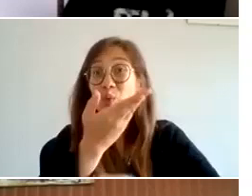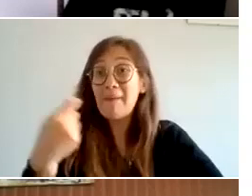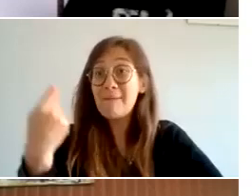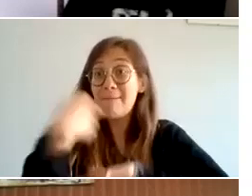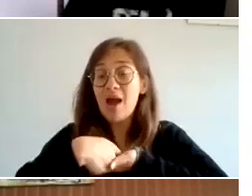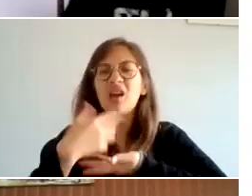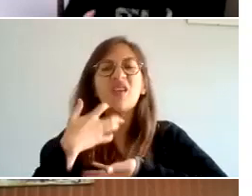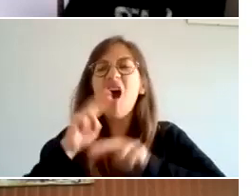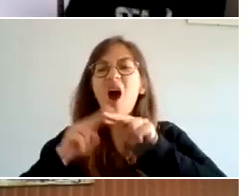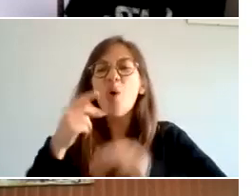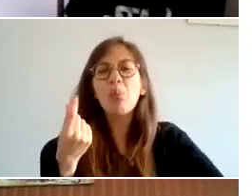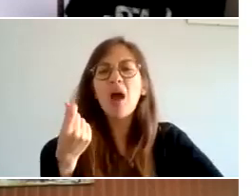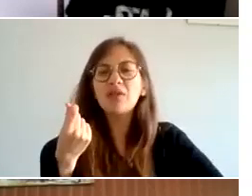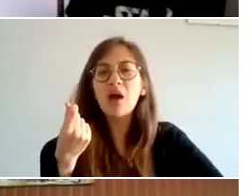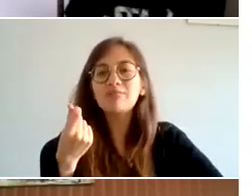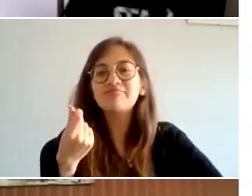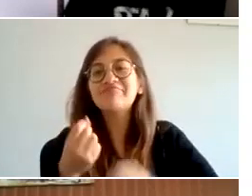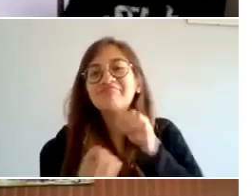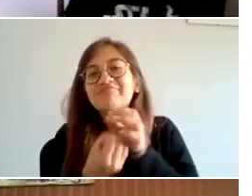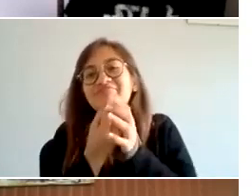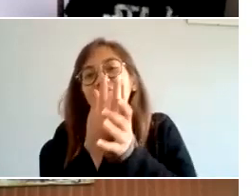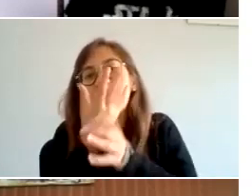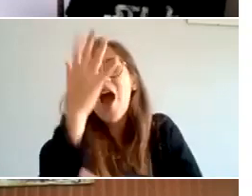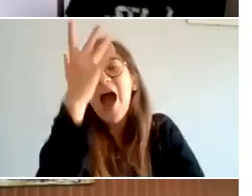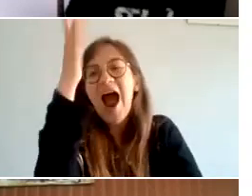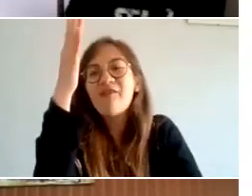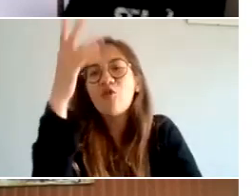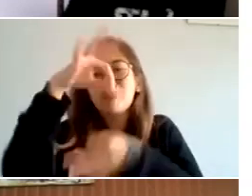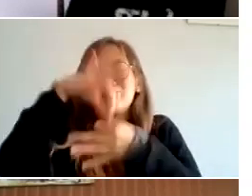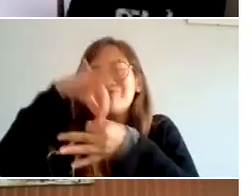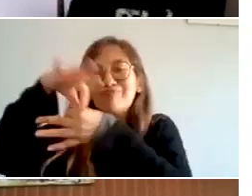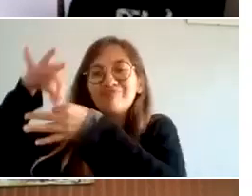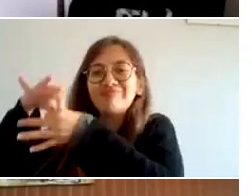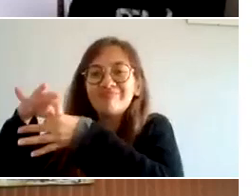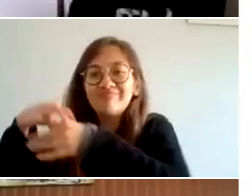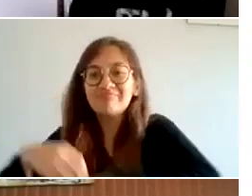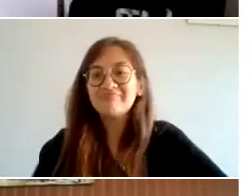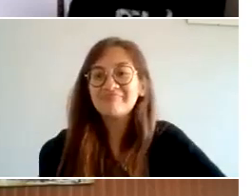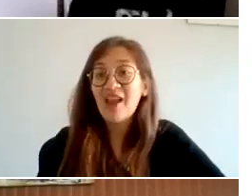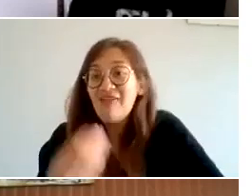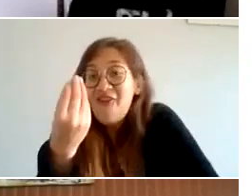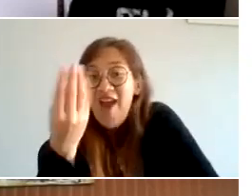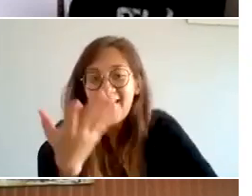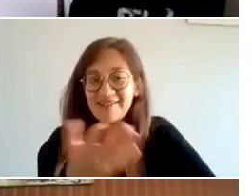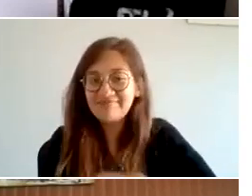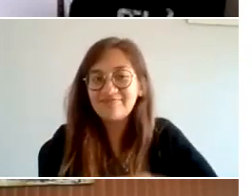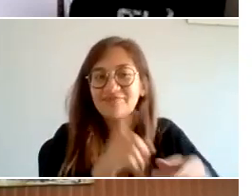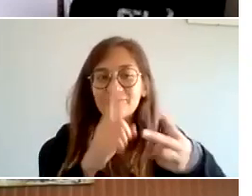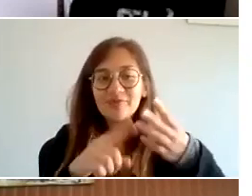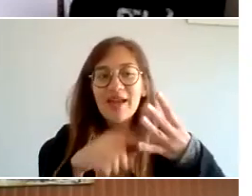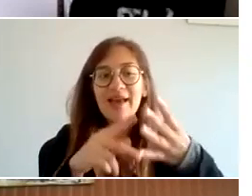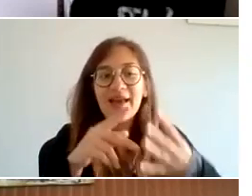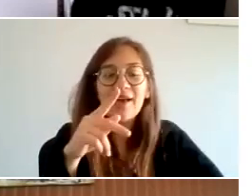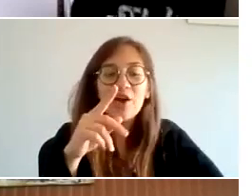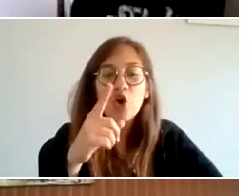Alpha. Este buscador lo que hace es que tú le haces una pregunta sobre un problema matemático y te va a